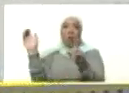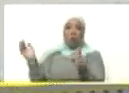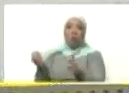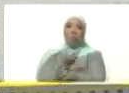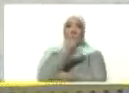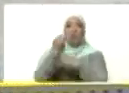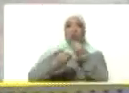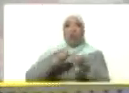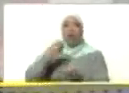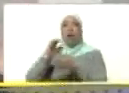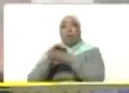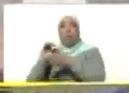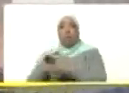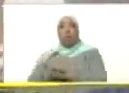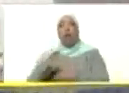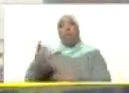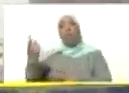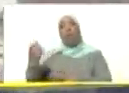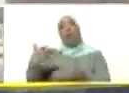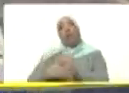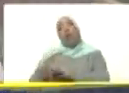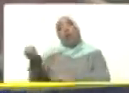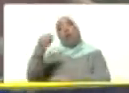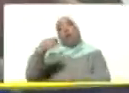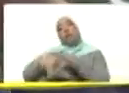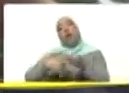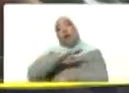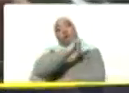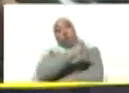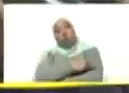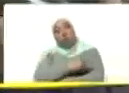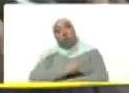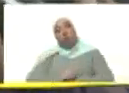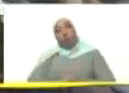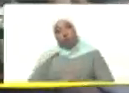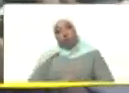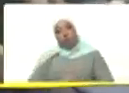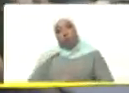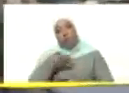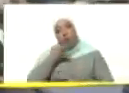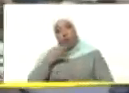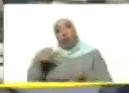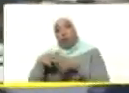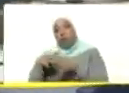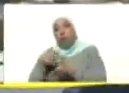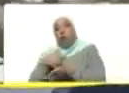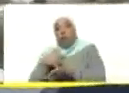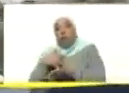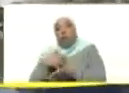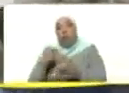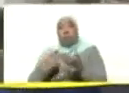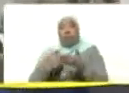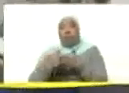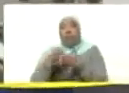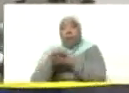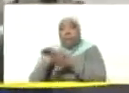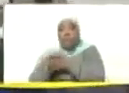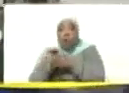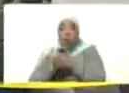stronger. La solidaridad hace que el más débil sea más fuerte. Imperialism and hegemony, el imperialismo y la